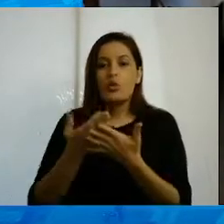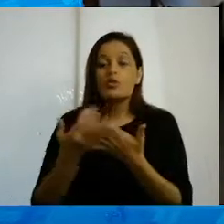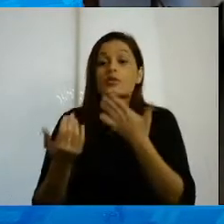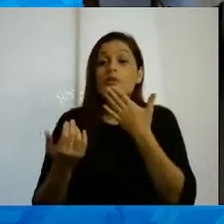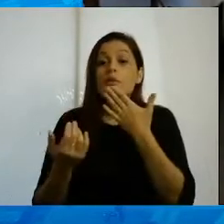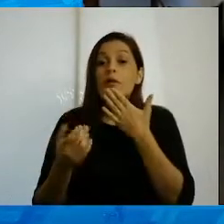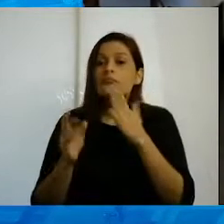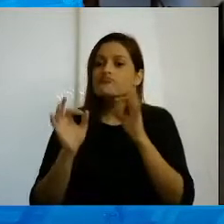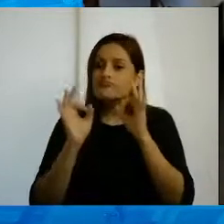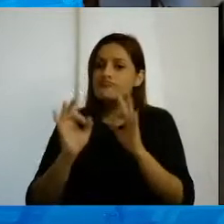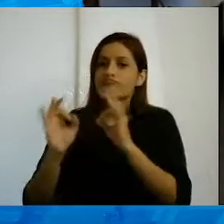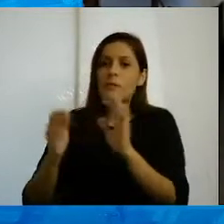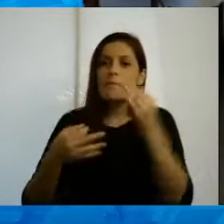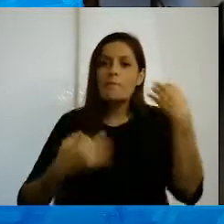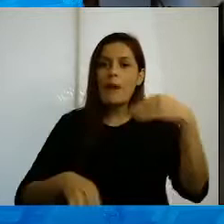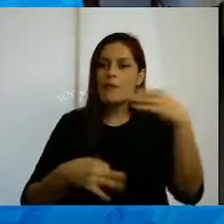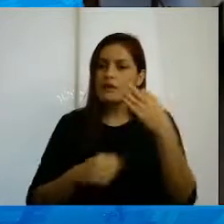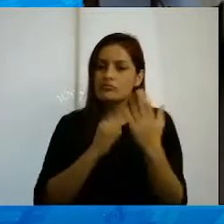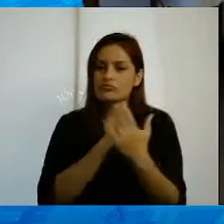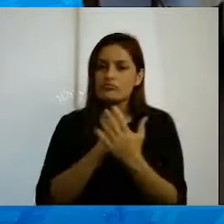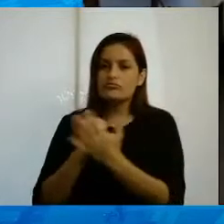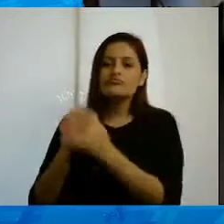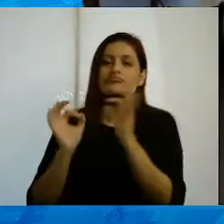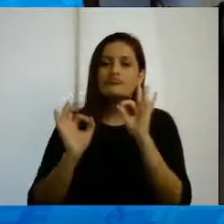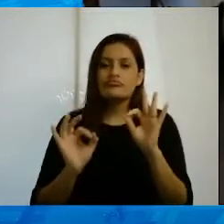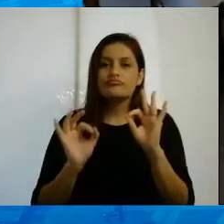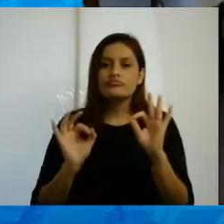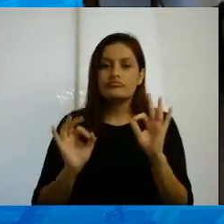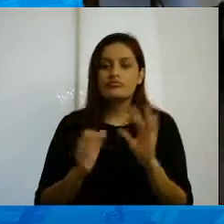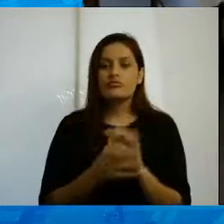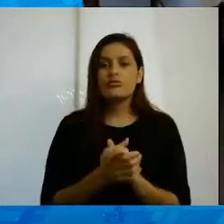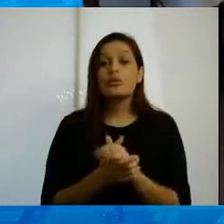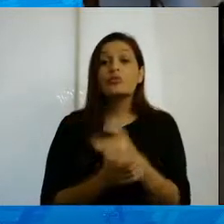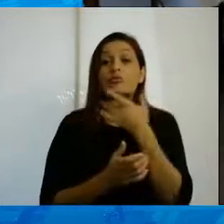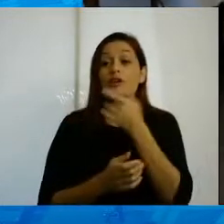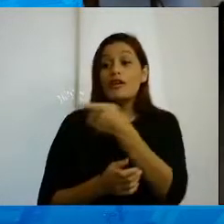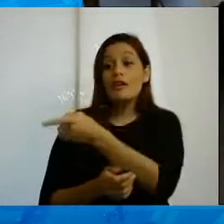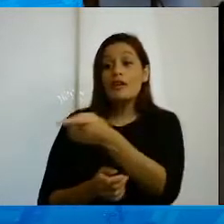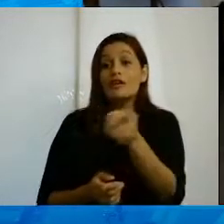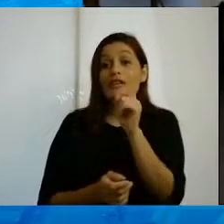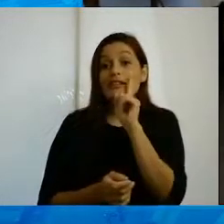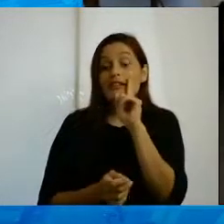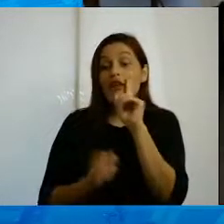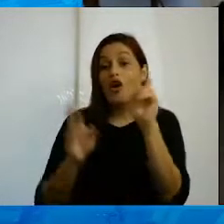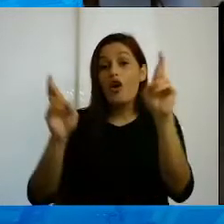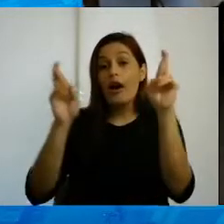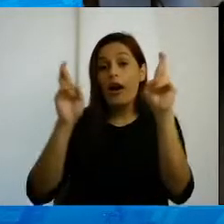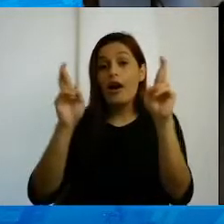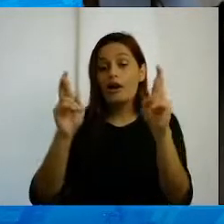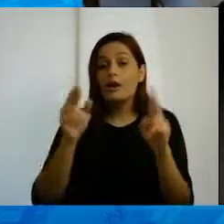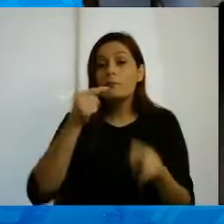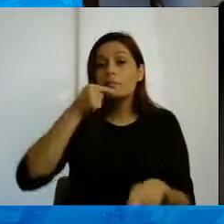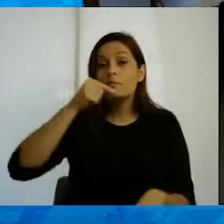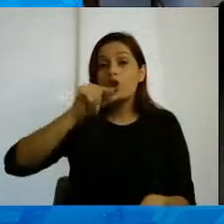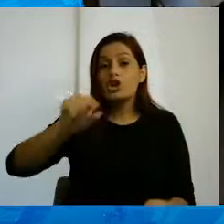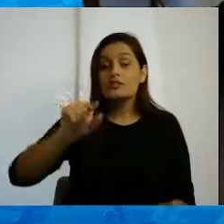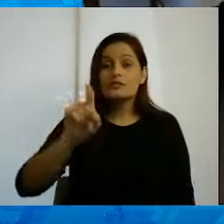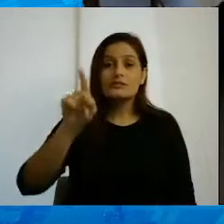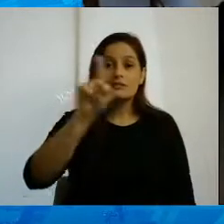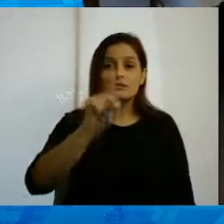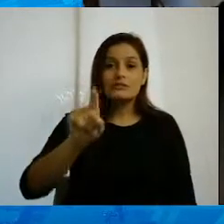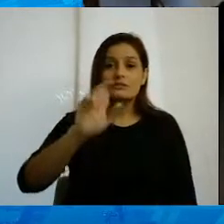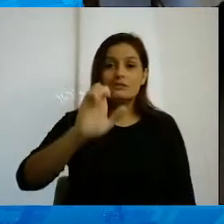se regularice la propiedad, porque ellos están en un proceso que esperamos que prontamente ya el Servio,